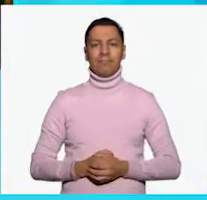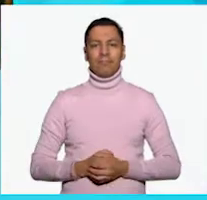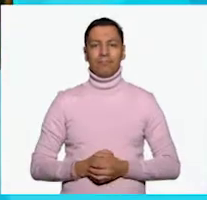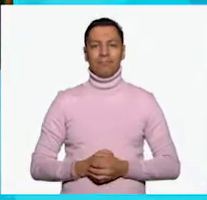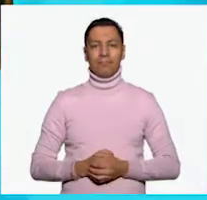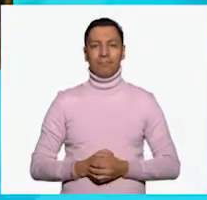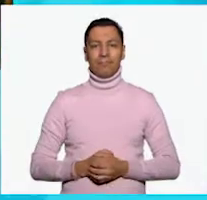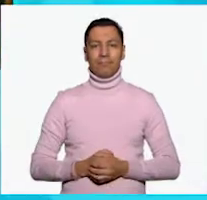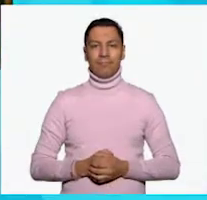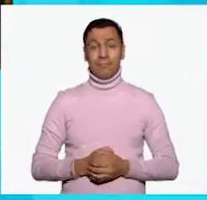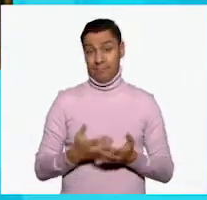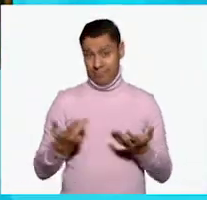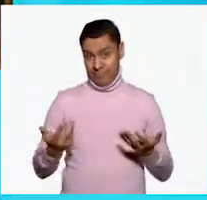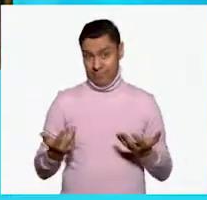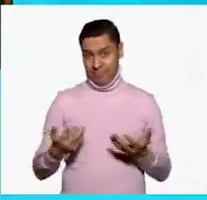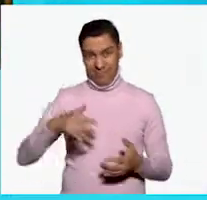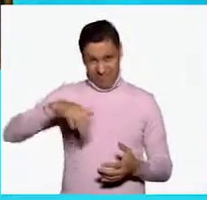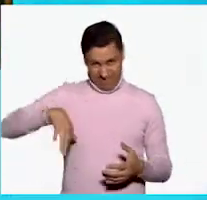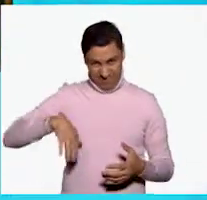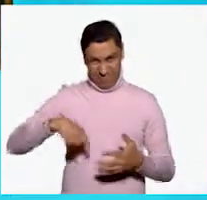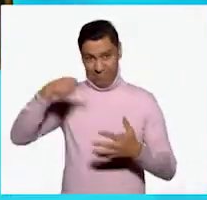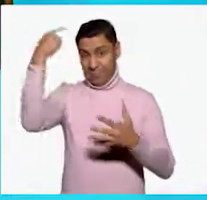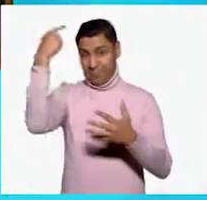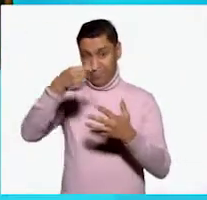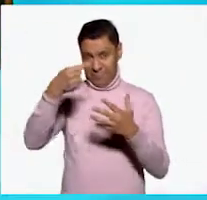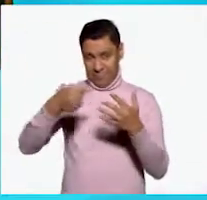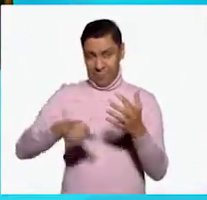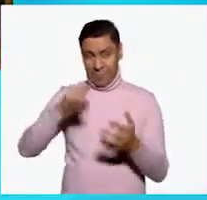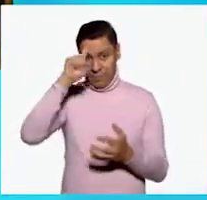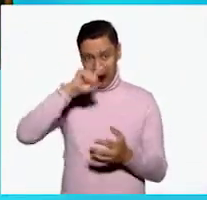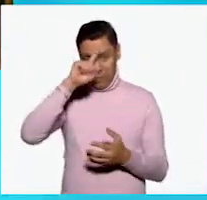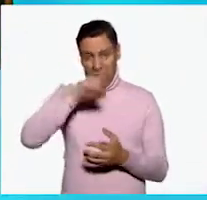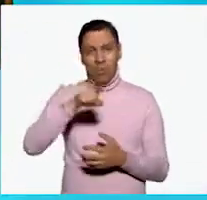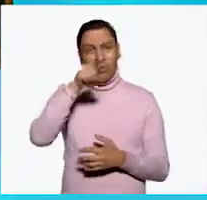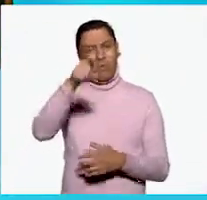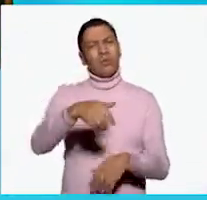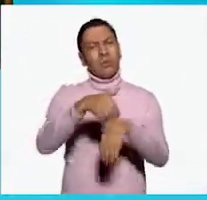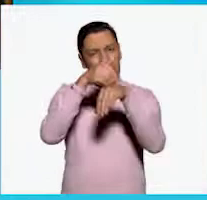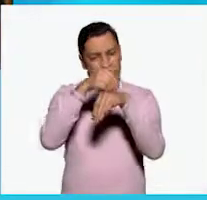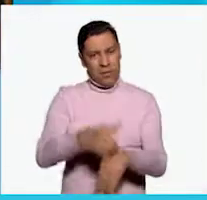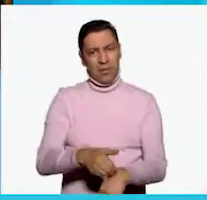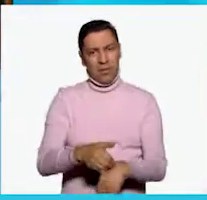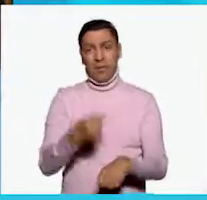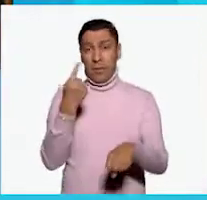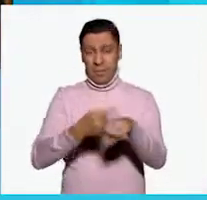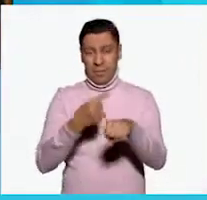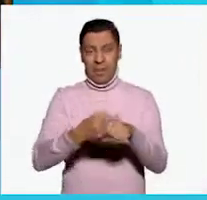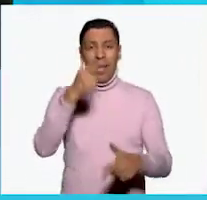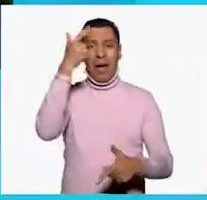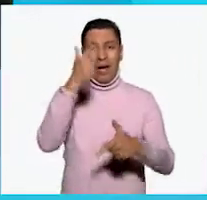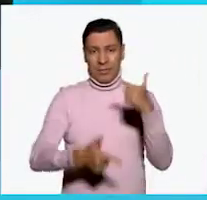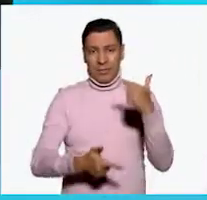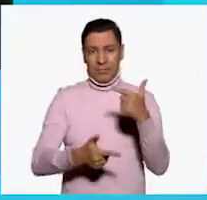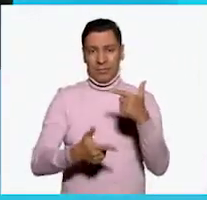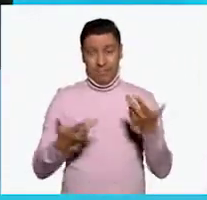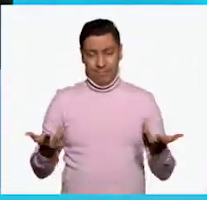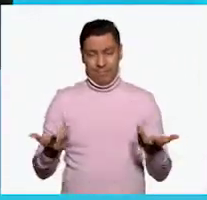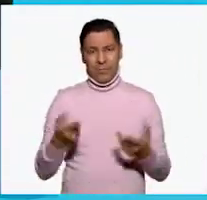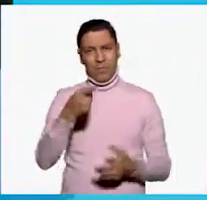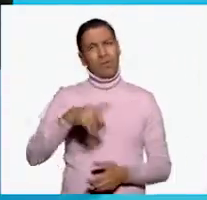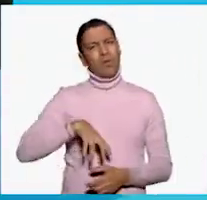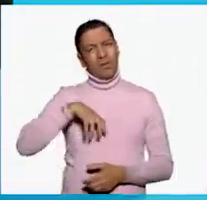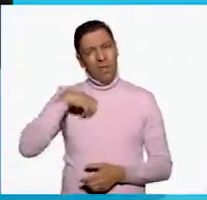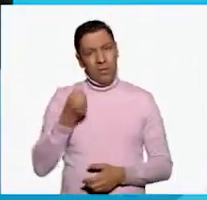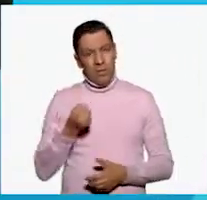Es muy importante continuar con las recomendaciones para evitar contagios de COVID. Trata de